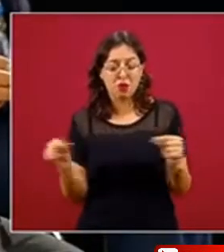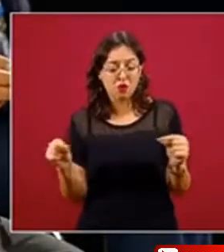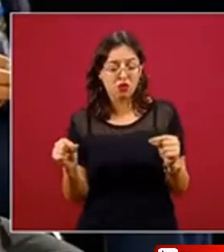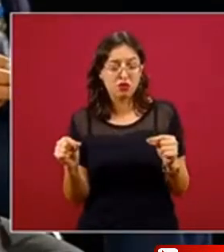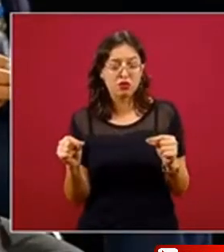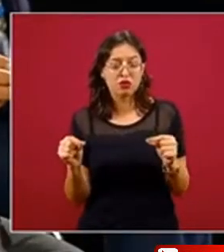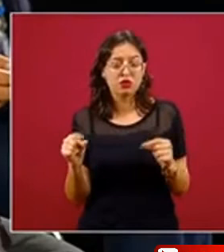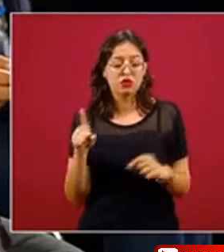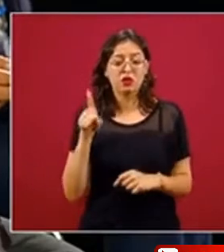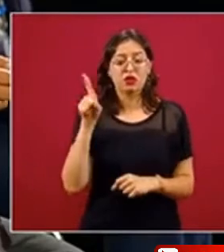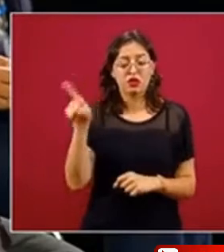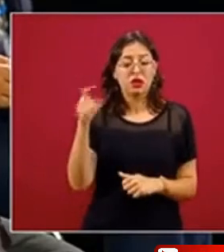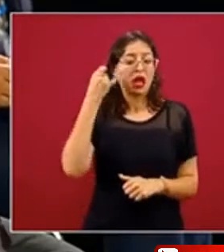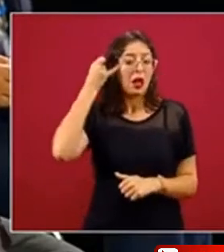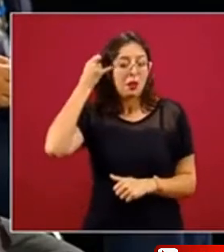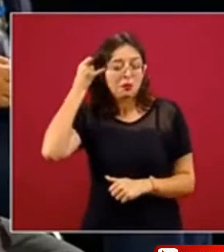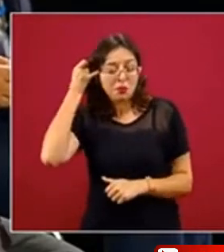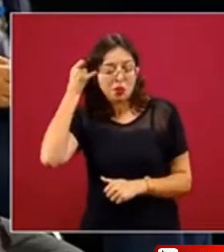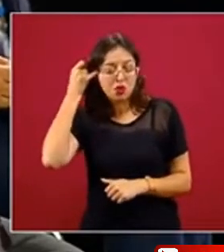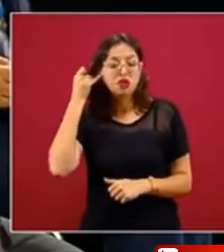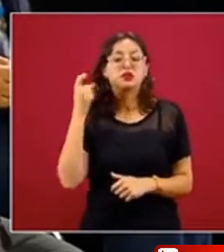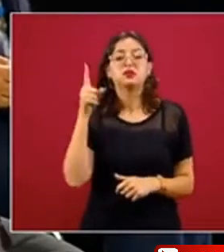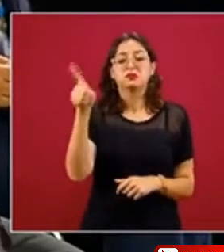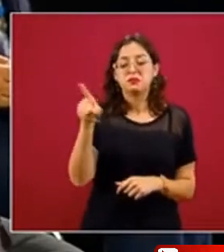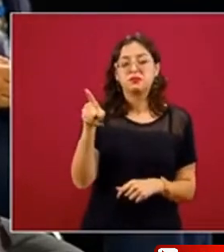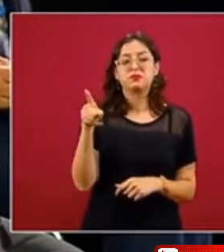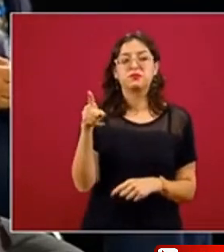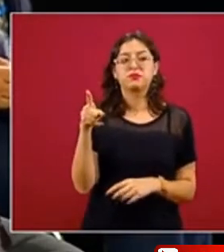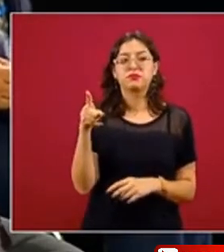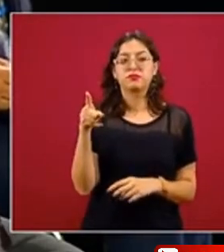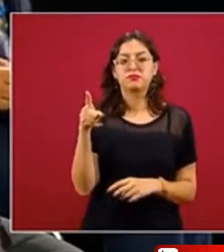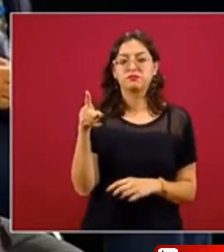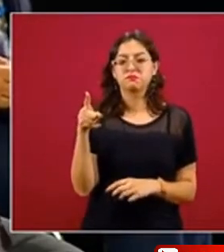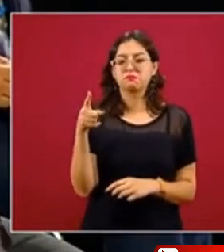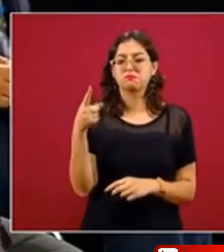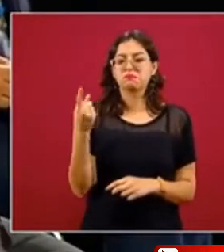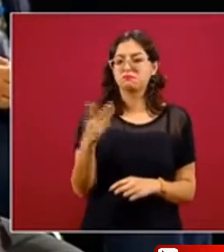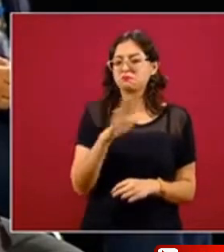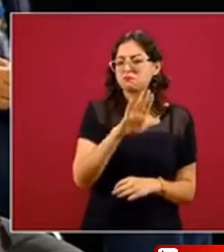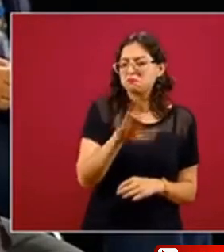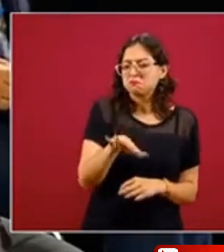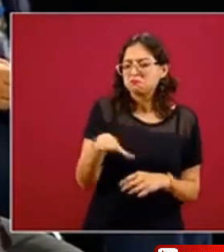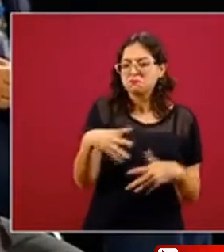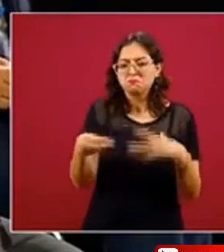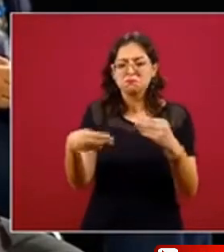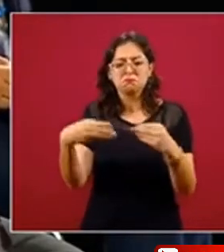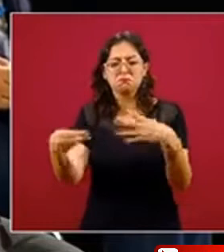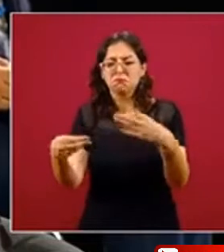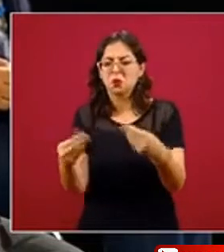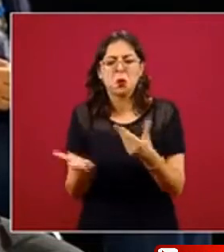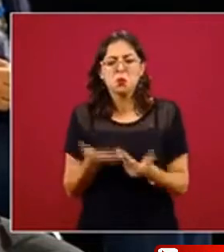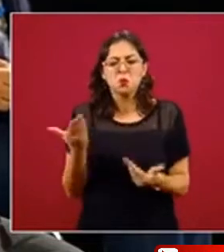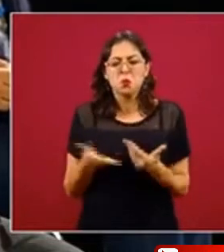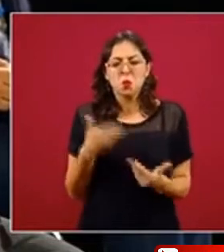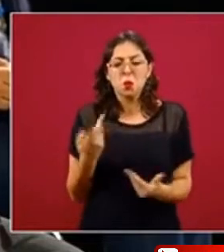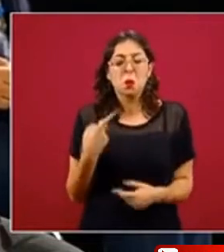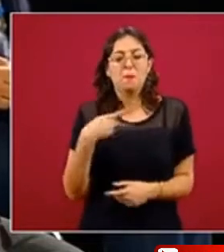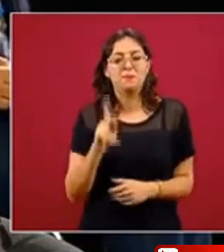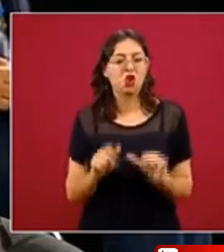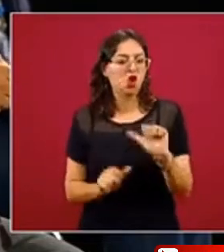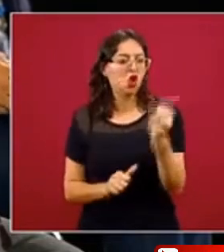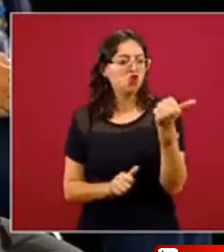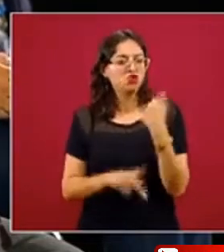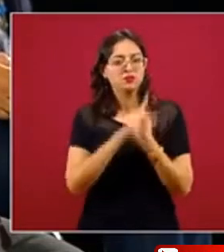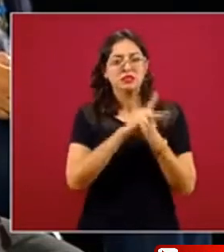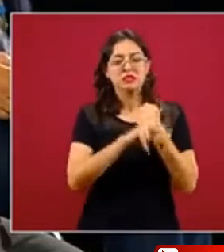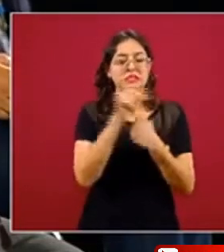un país que tiene pocos decesos, pocos contagios, pero que tuvo, a diferencia de otros países de